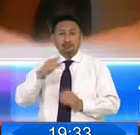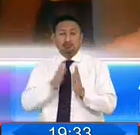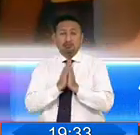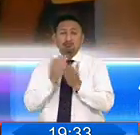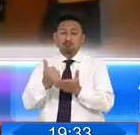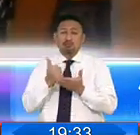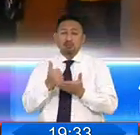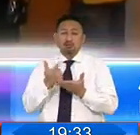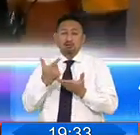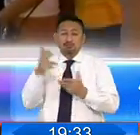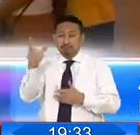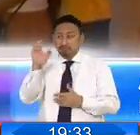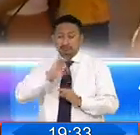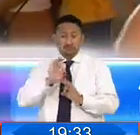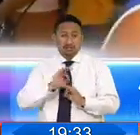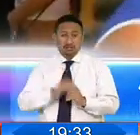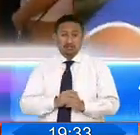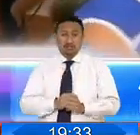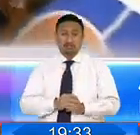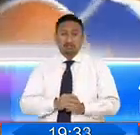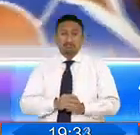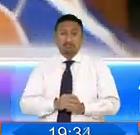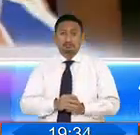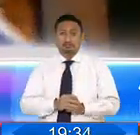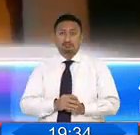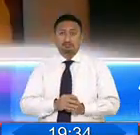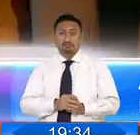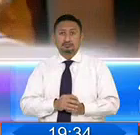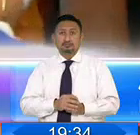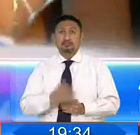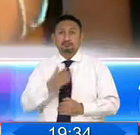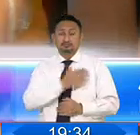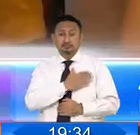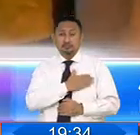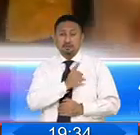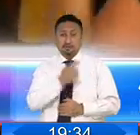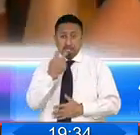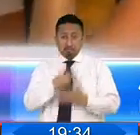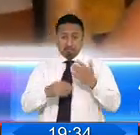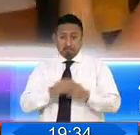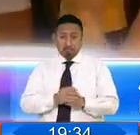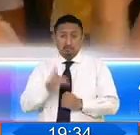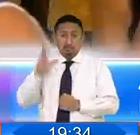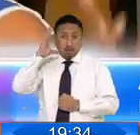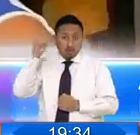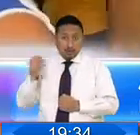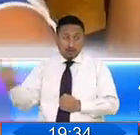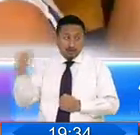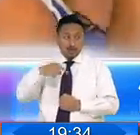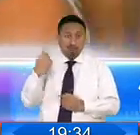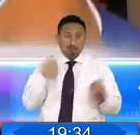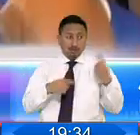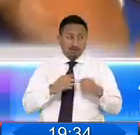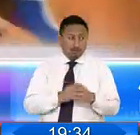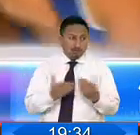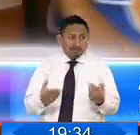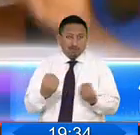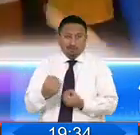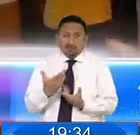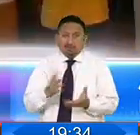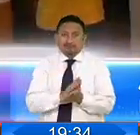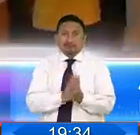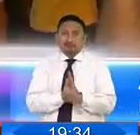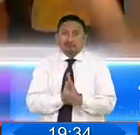pidiendo ayuda y no me escuchan. La señora. Yo tengo miedo que me lo trajeron de Cuenca, herido, y no me dan ninguna